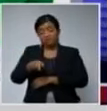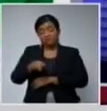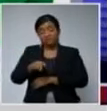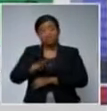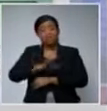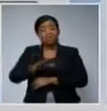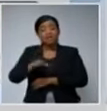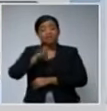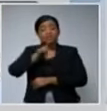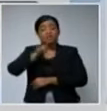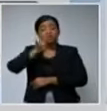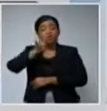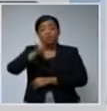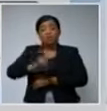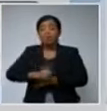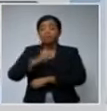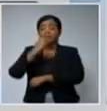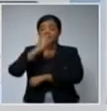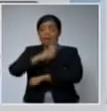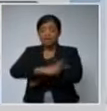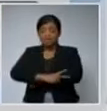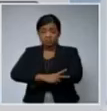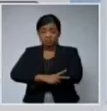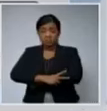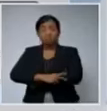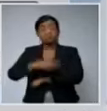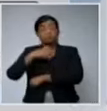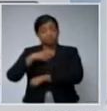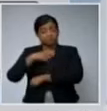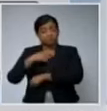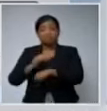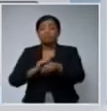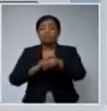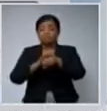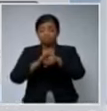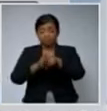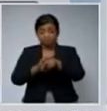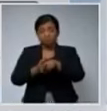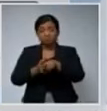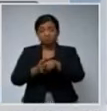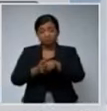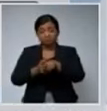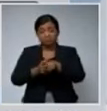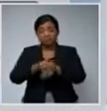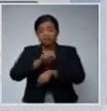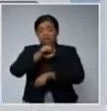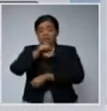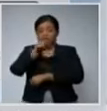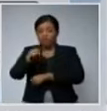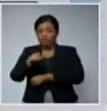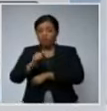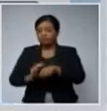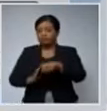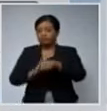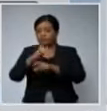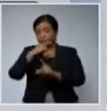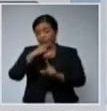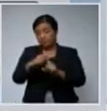190 países y 29 territorios que han confirmado pacientes con COVID-19, pues la